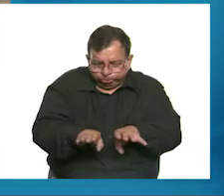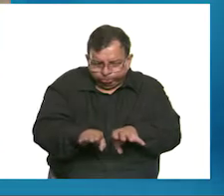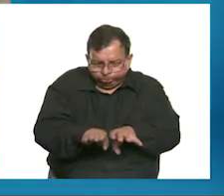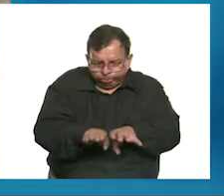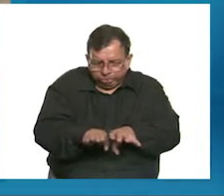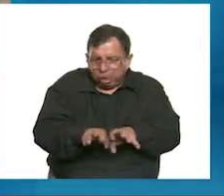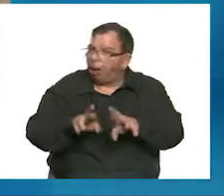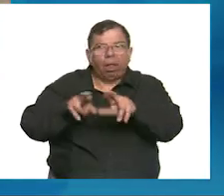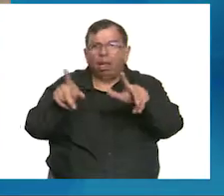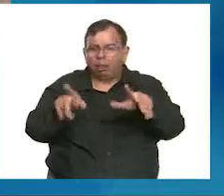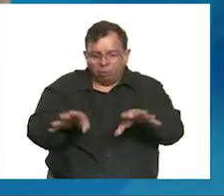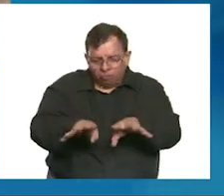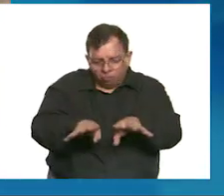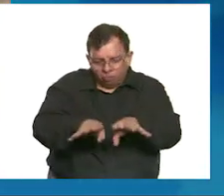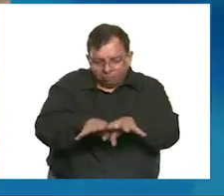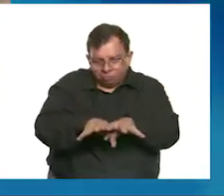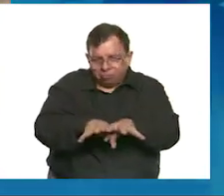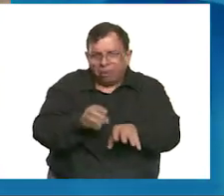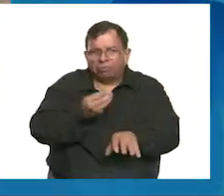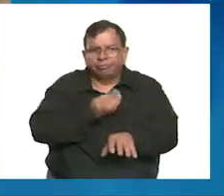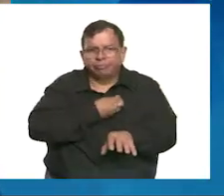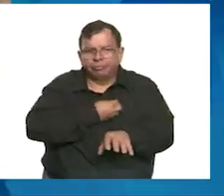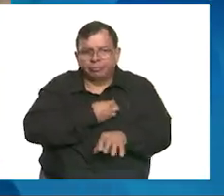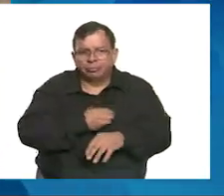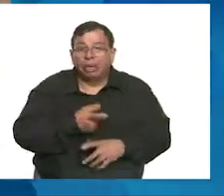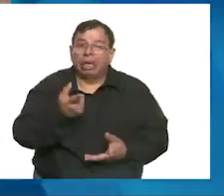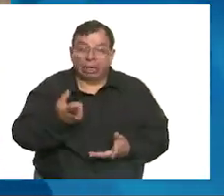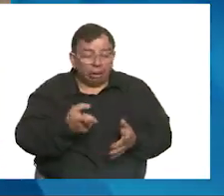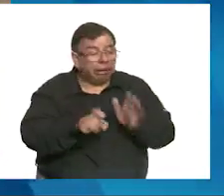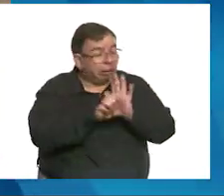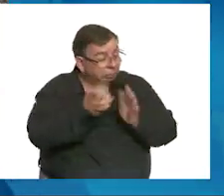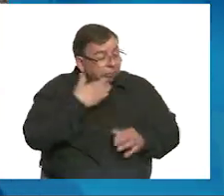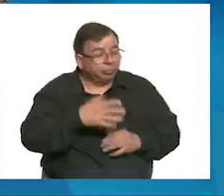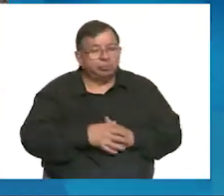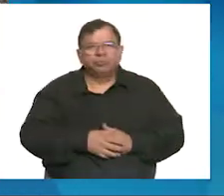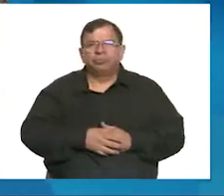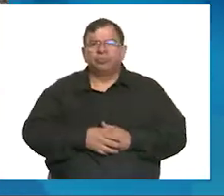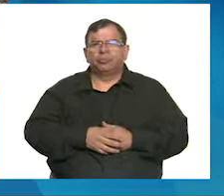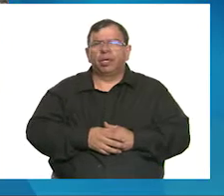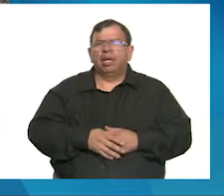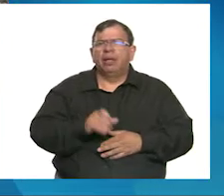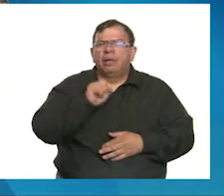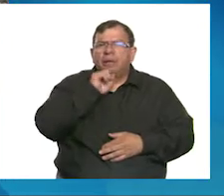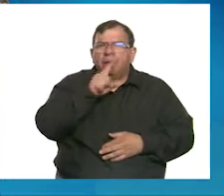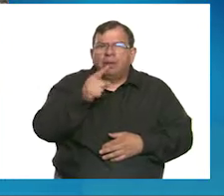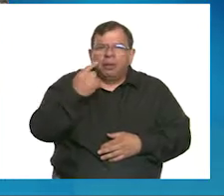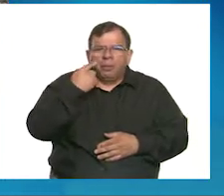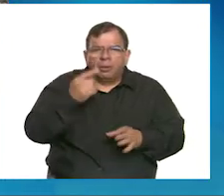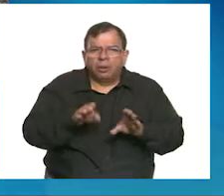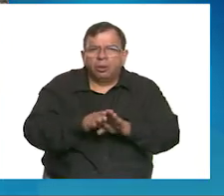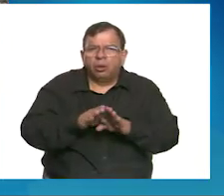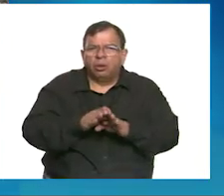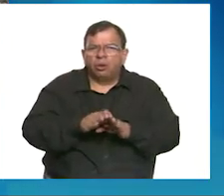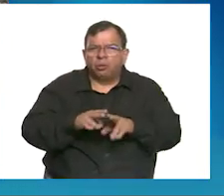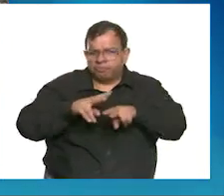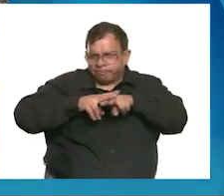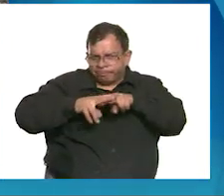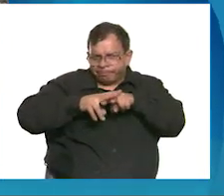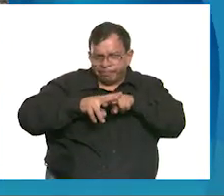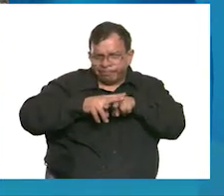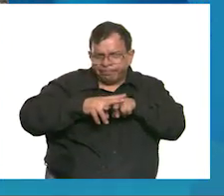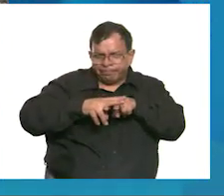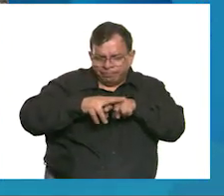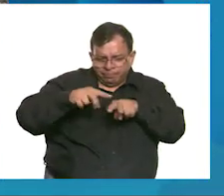las banquetas, maestro. Fíjese qué interesante. Y es muy buen ejemplo, Juan Carlos. También podemos observar la dilatación en las vías del